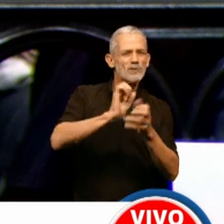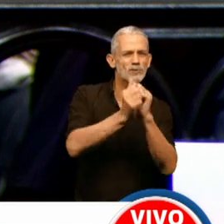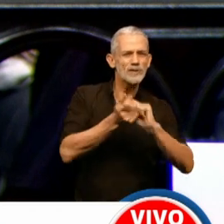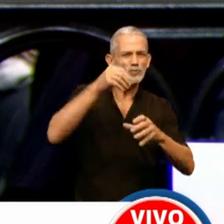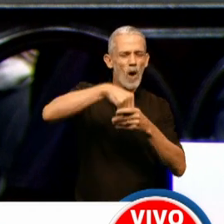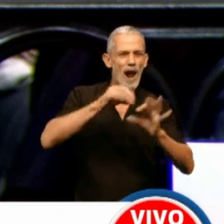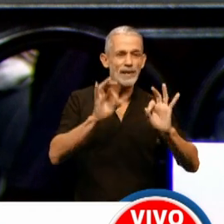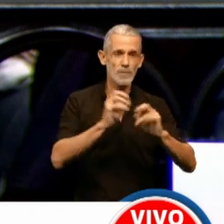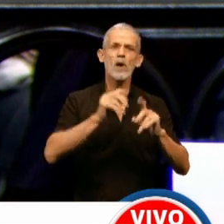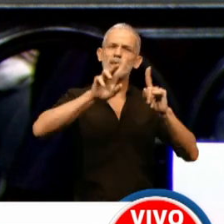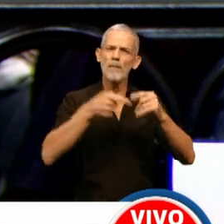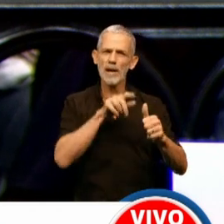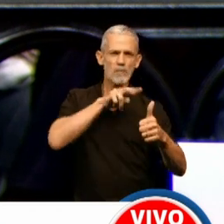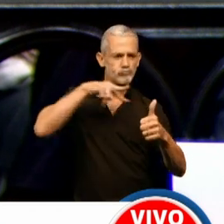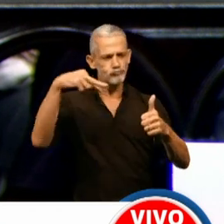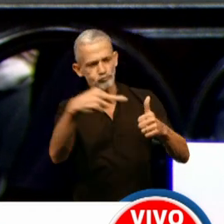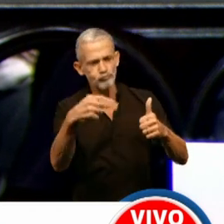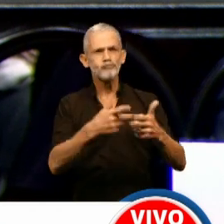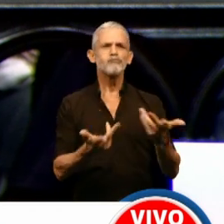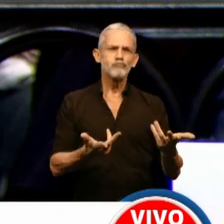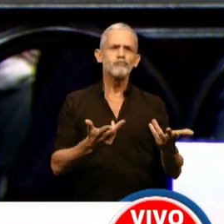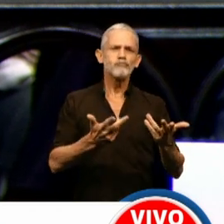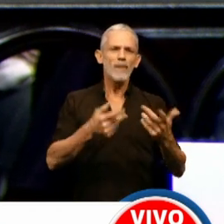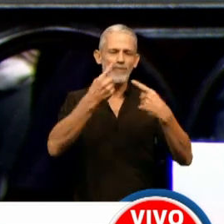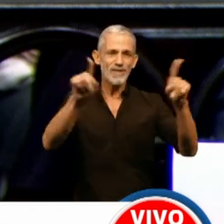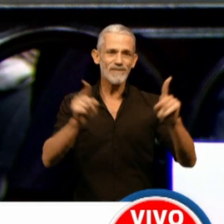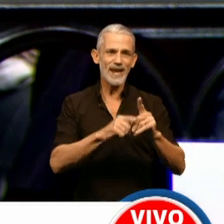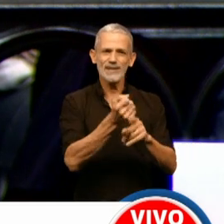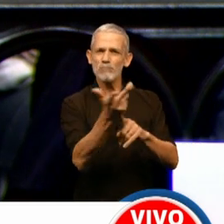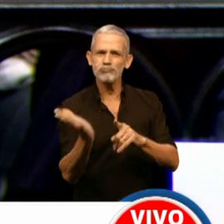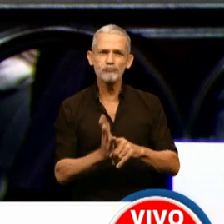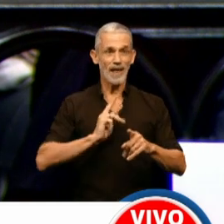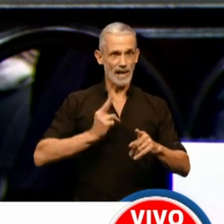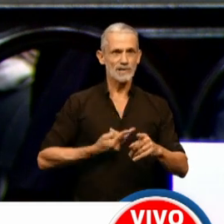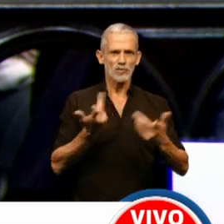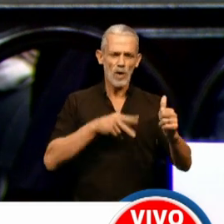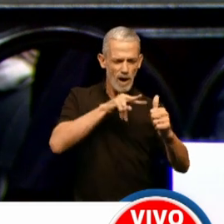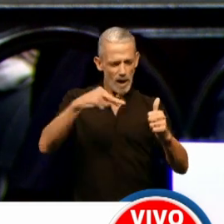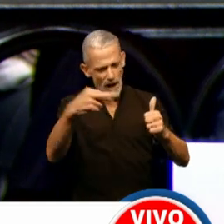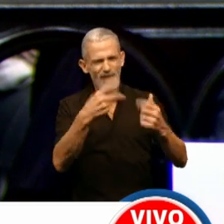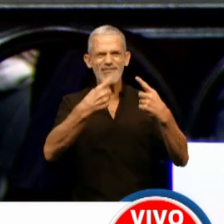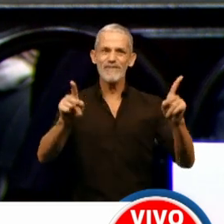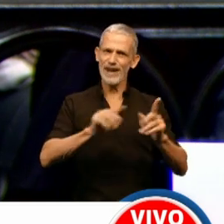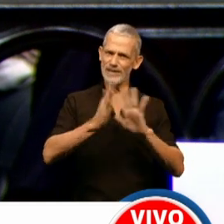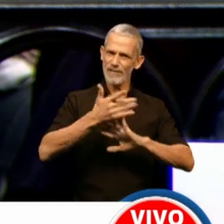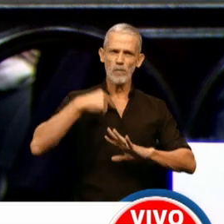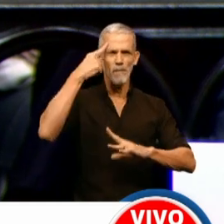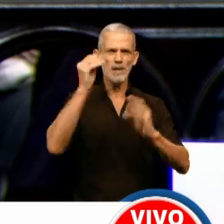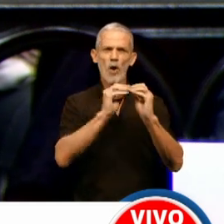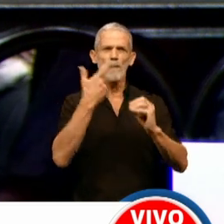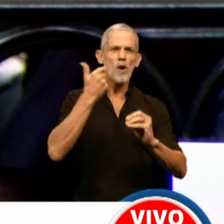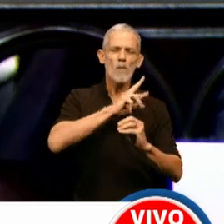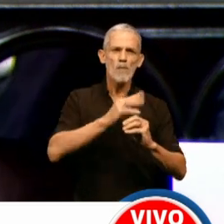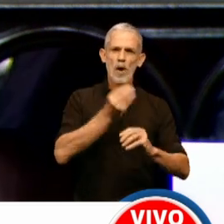de transfeminismo de transexualidad y que cada vez que pensamos en alguna compañera o compañera